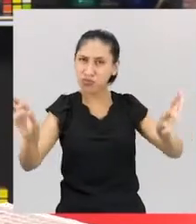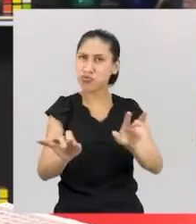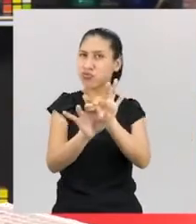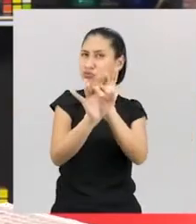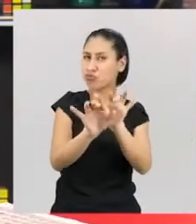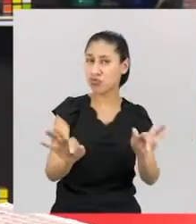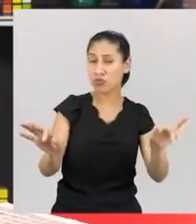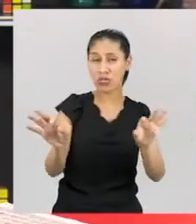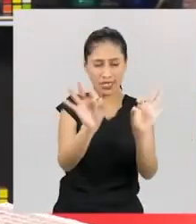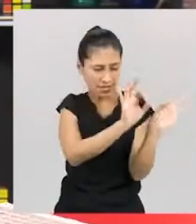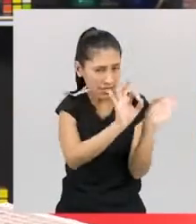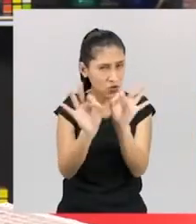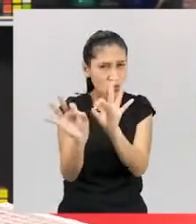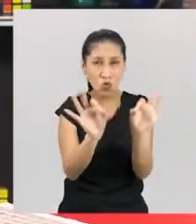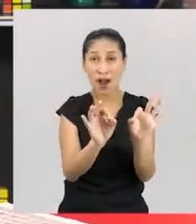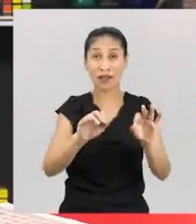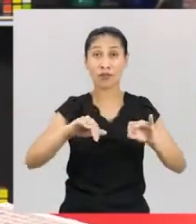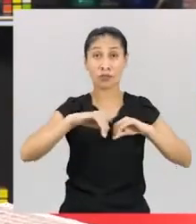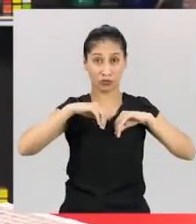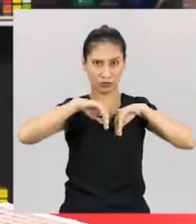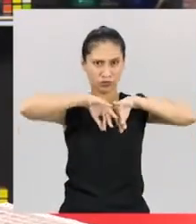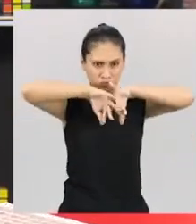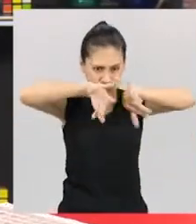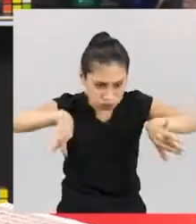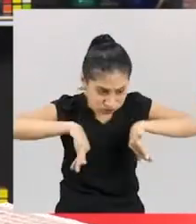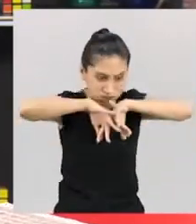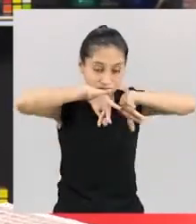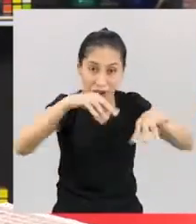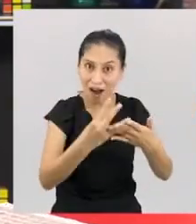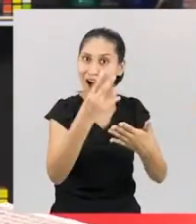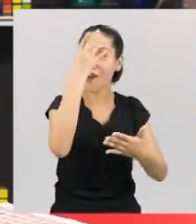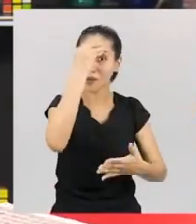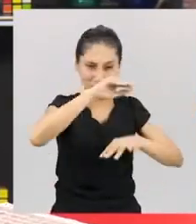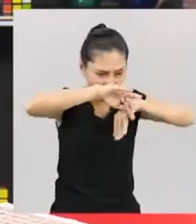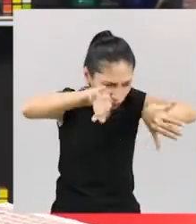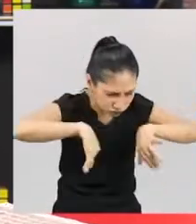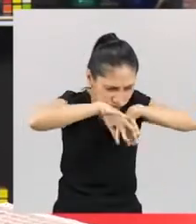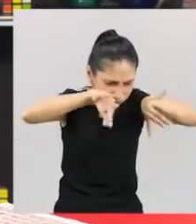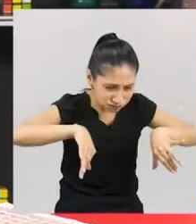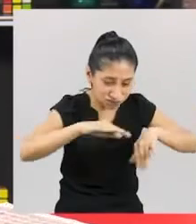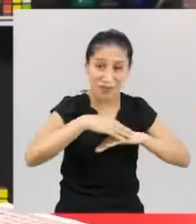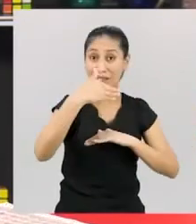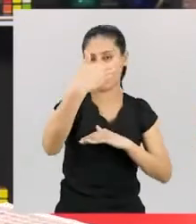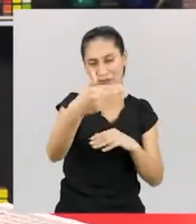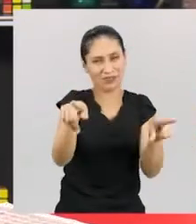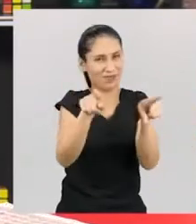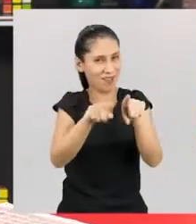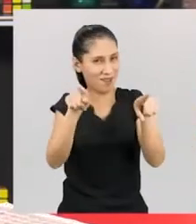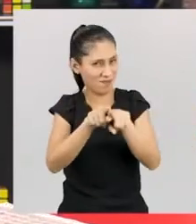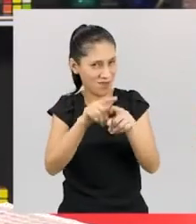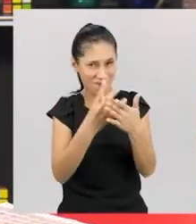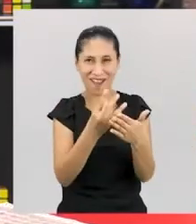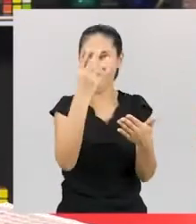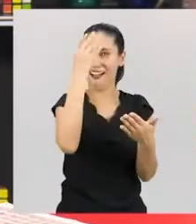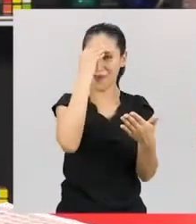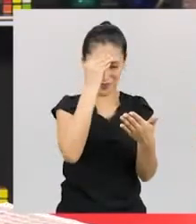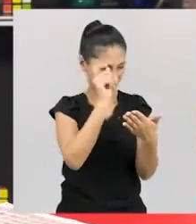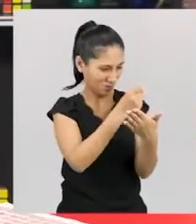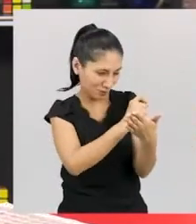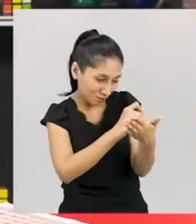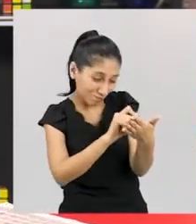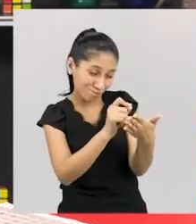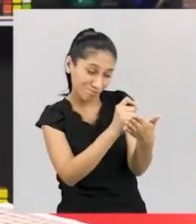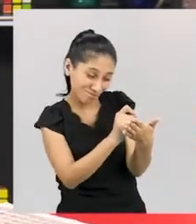forma que es necesario introducirse en el agua para aprender a nadar, para aprender a resolver problemas.